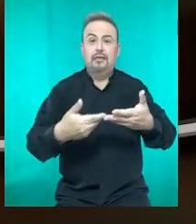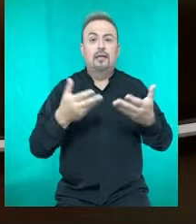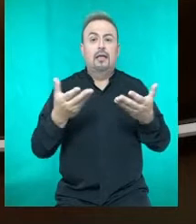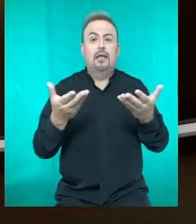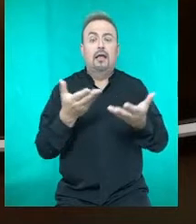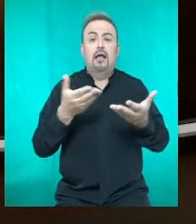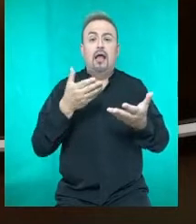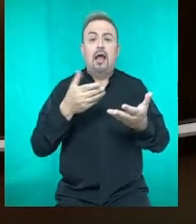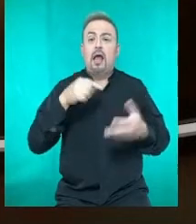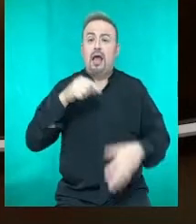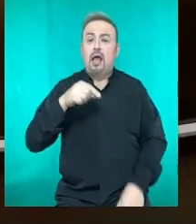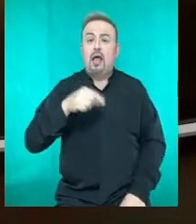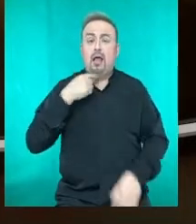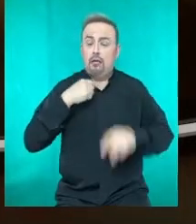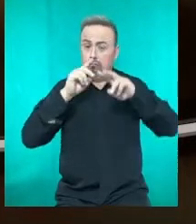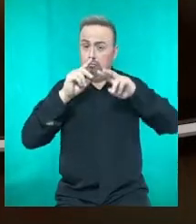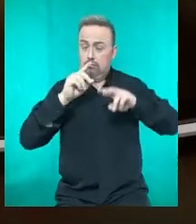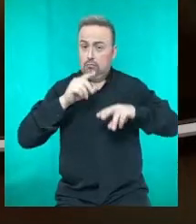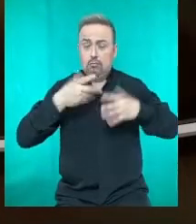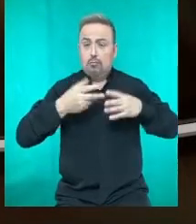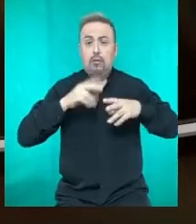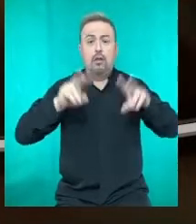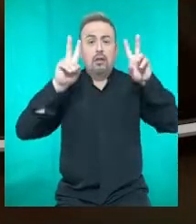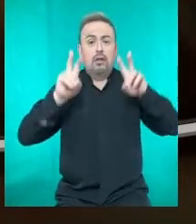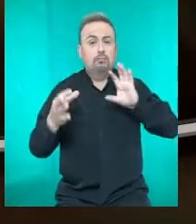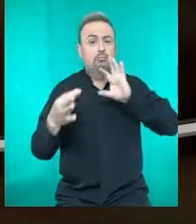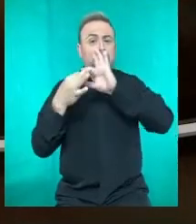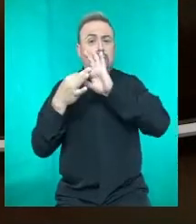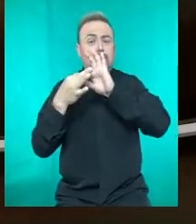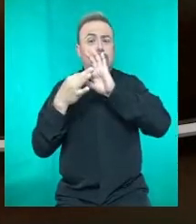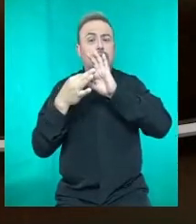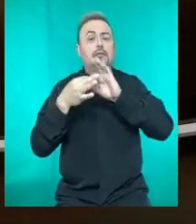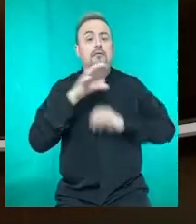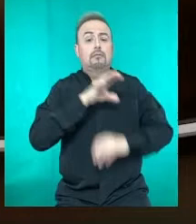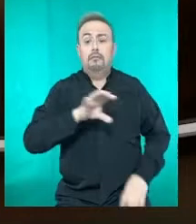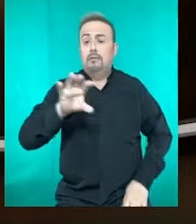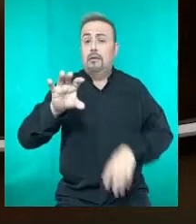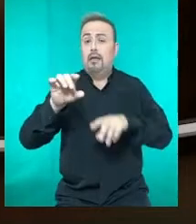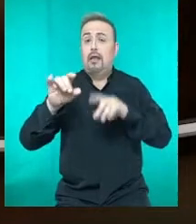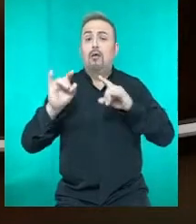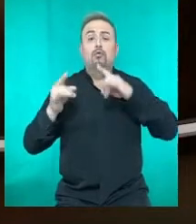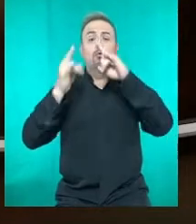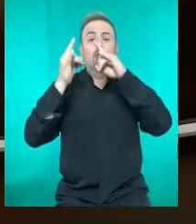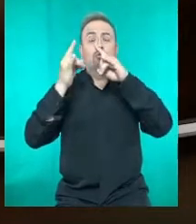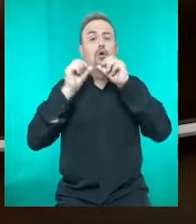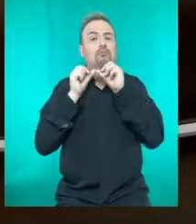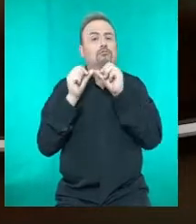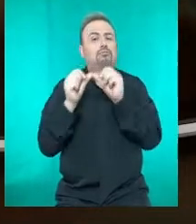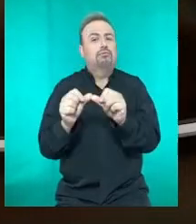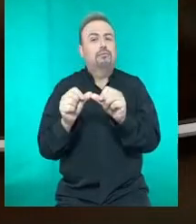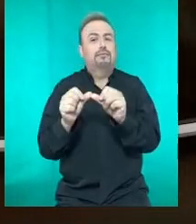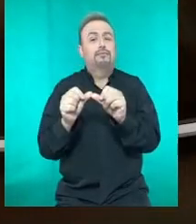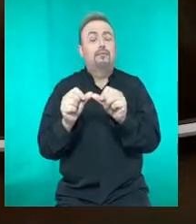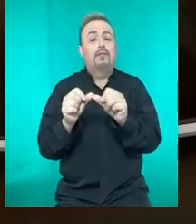Lo que voy a revisar hoy justamente es el tema vinculado al área construcción, específicamente hablando de construcción sustentable,